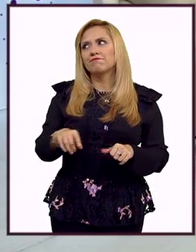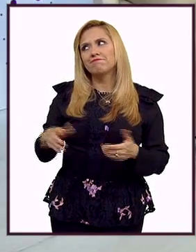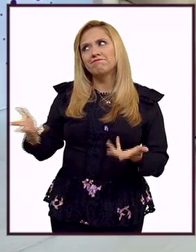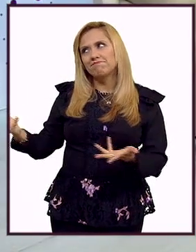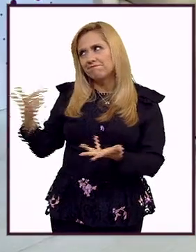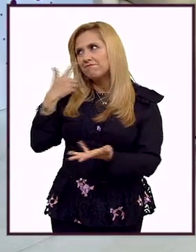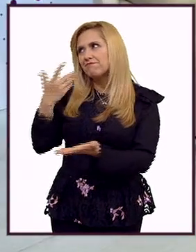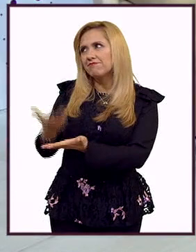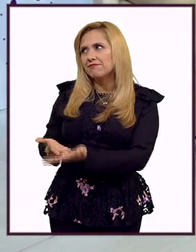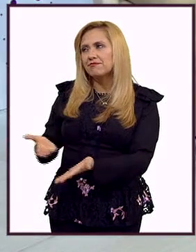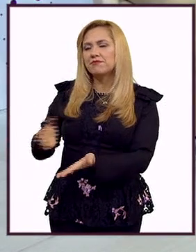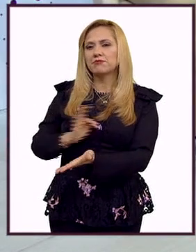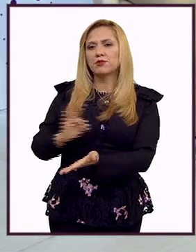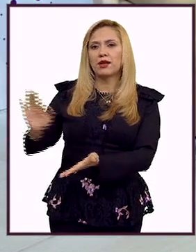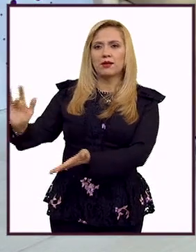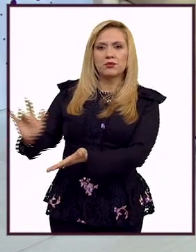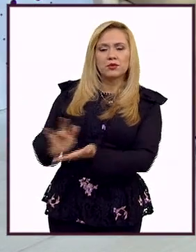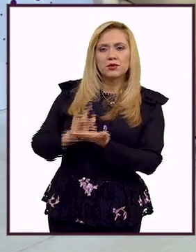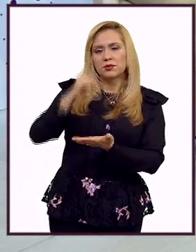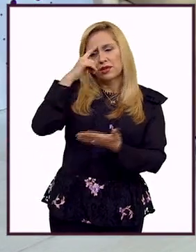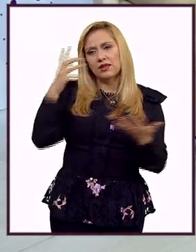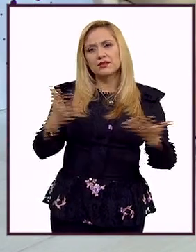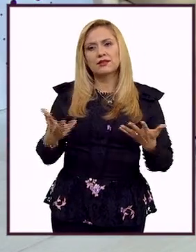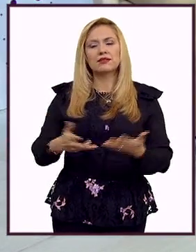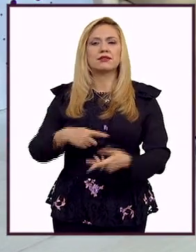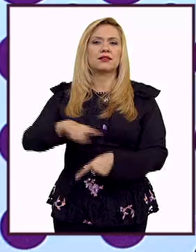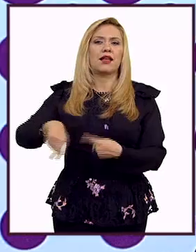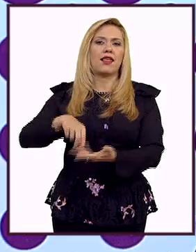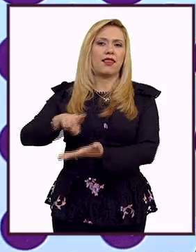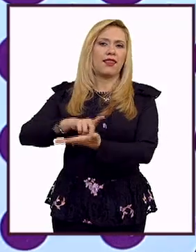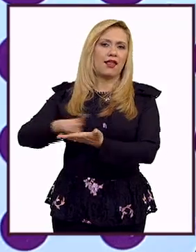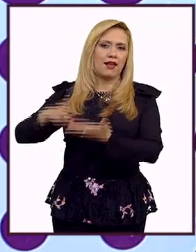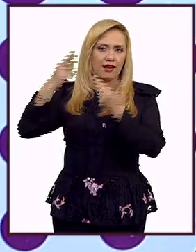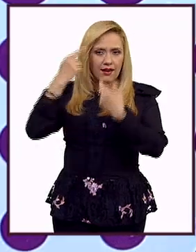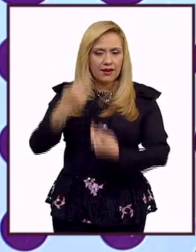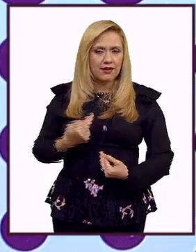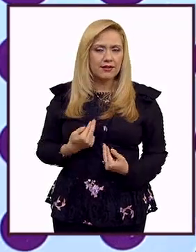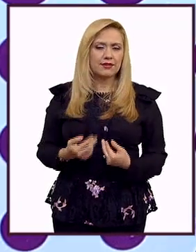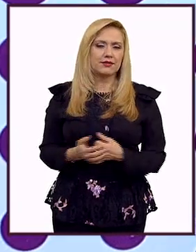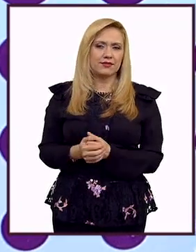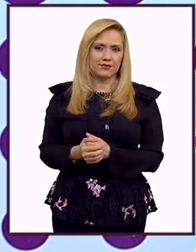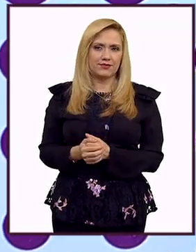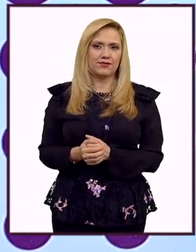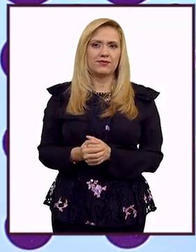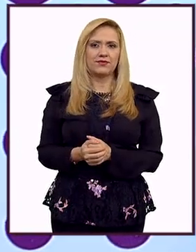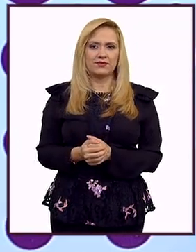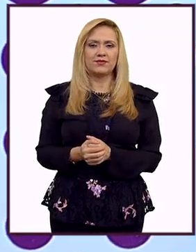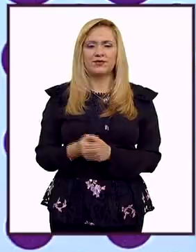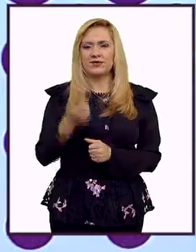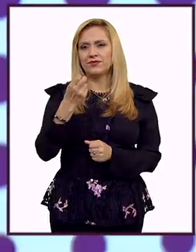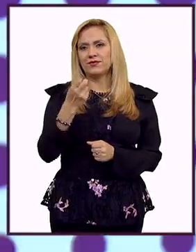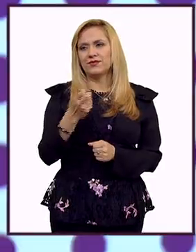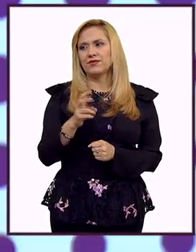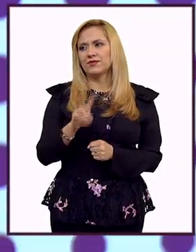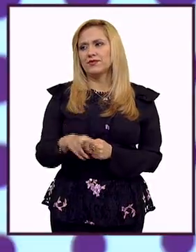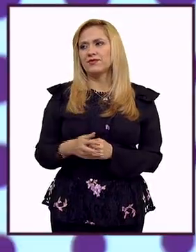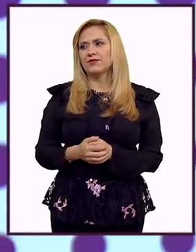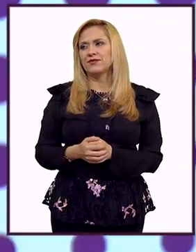políticas públicas que favorezcan, digamos, la realización de estos derechos. Claro. Y que no se me quede uno. Dilo. Te vi.